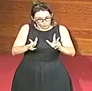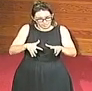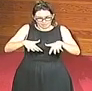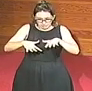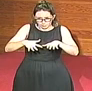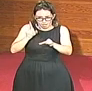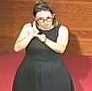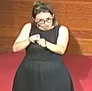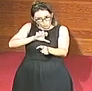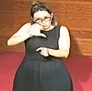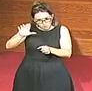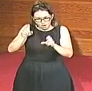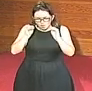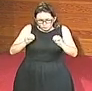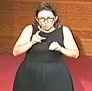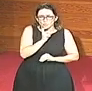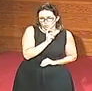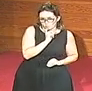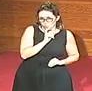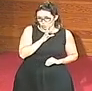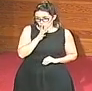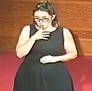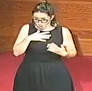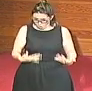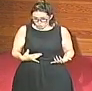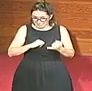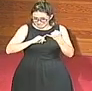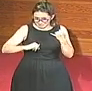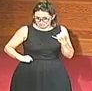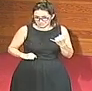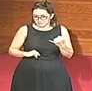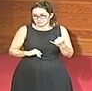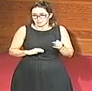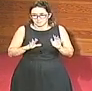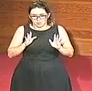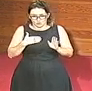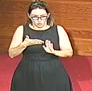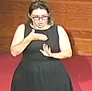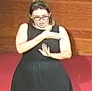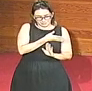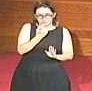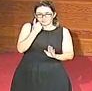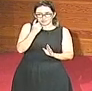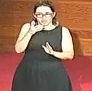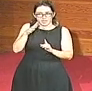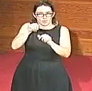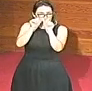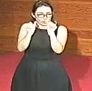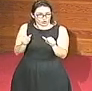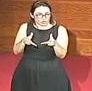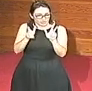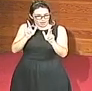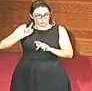¿no? Que en este momento todo el mundo pone en crisis sin que hayamos hecho la batalla contra modelos iliberales autoritarios, ¿no? Muchas